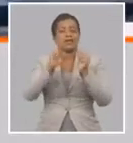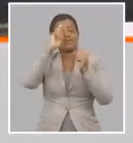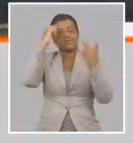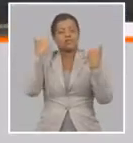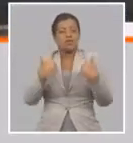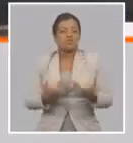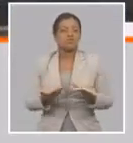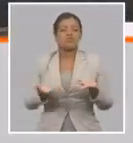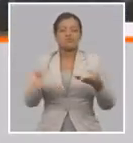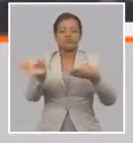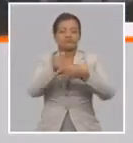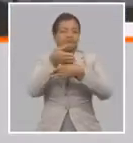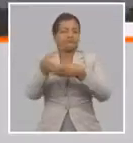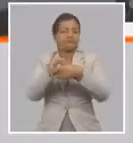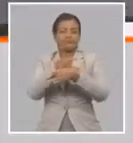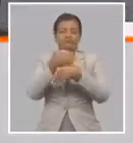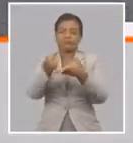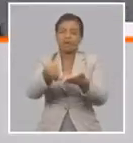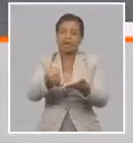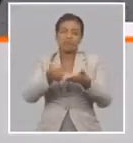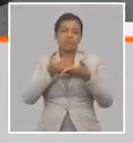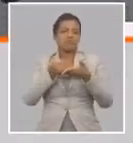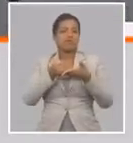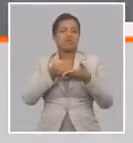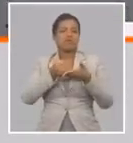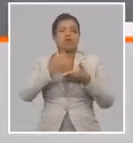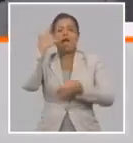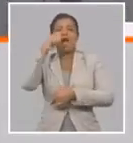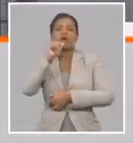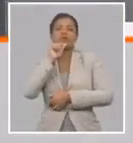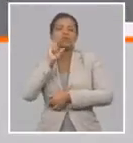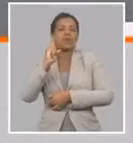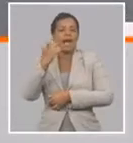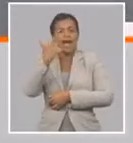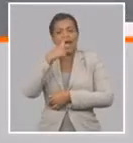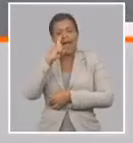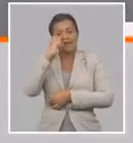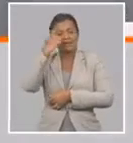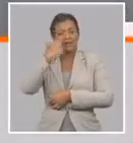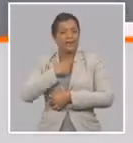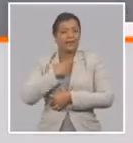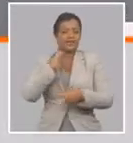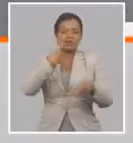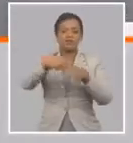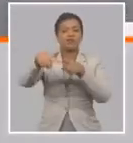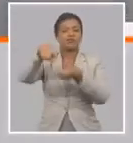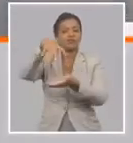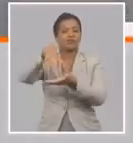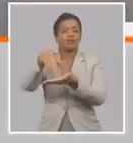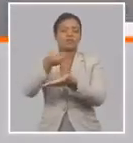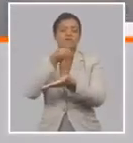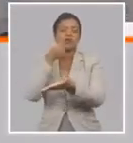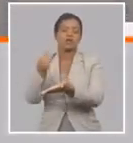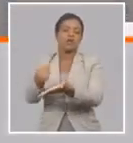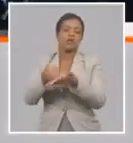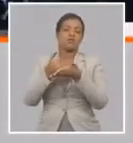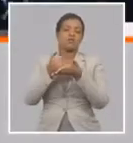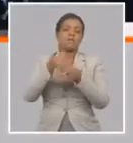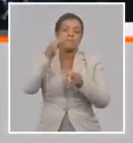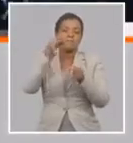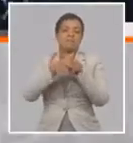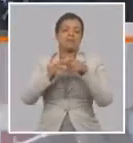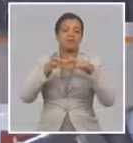a nuestras operaciones como es inmigración la aduana general de la república entre otros que han permitido garantizar este reinicio de los vuelos